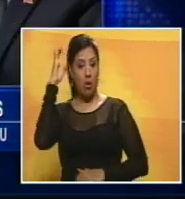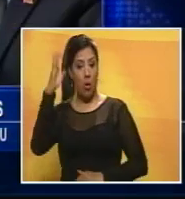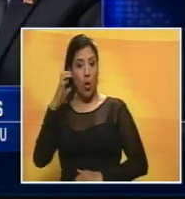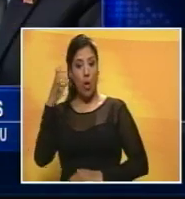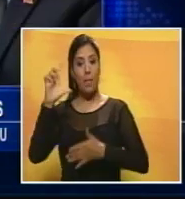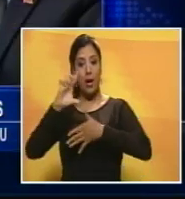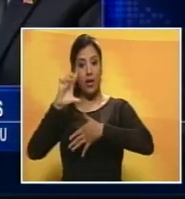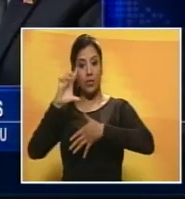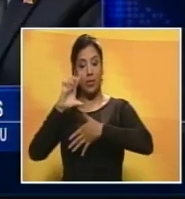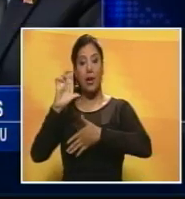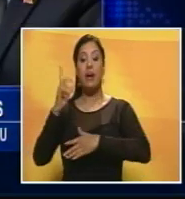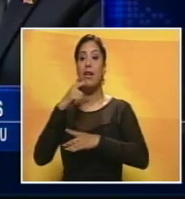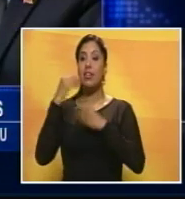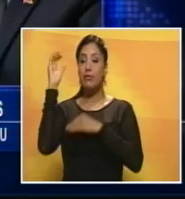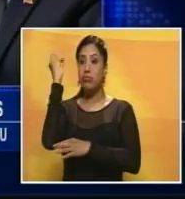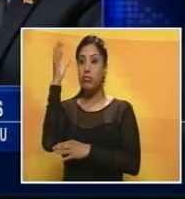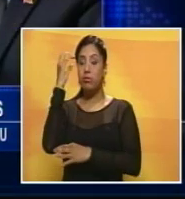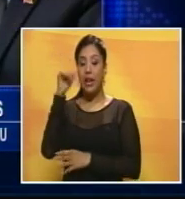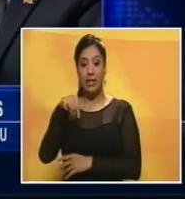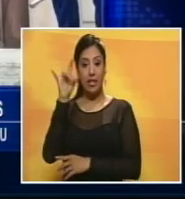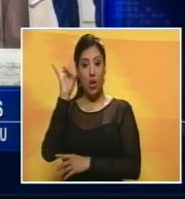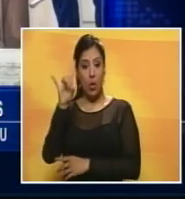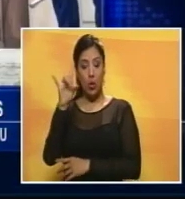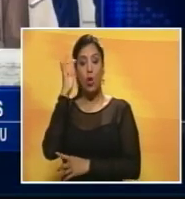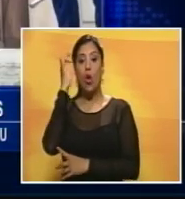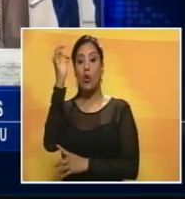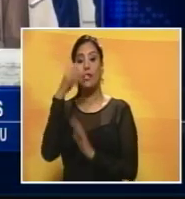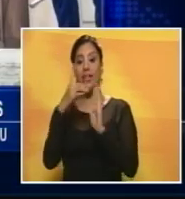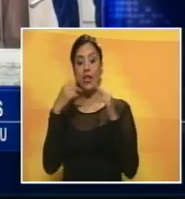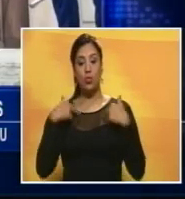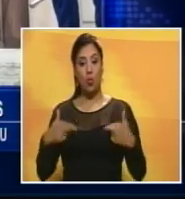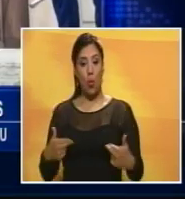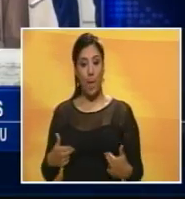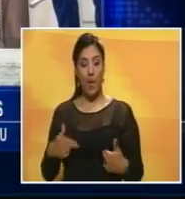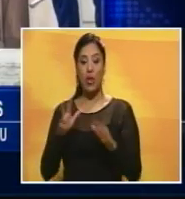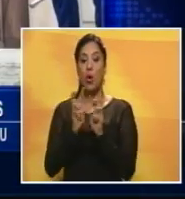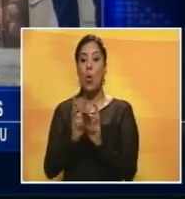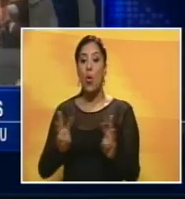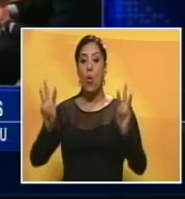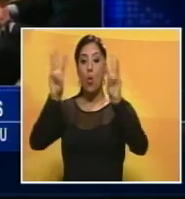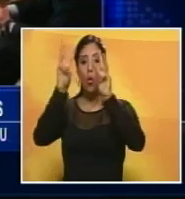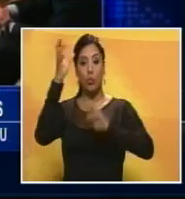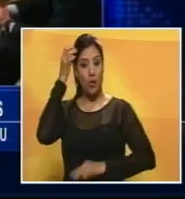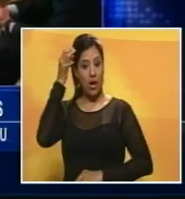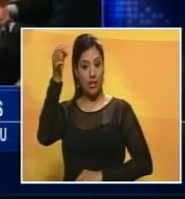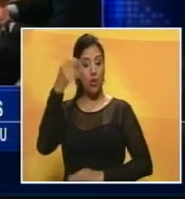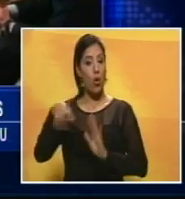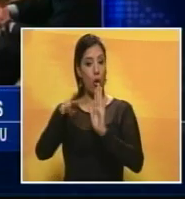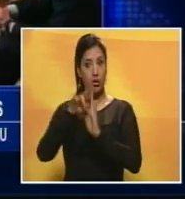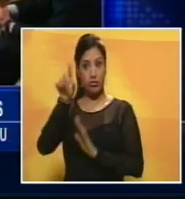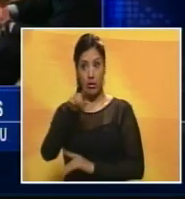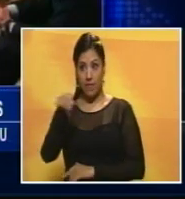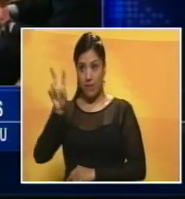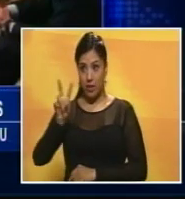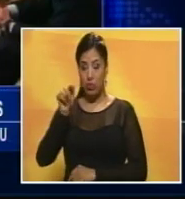y Latinoamérica. Durante su intervención este lunes en el Consejo de Derechos Humanos de la ONU, el canciller Arreaza ratificó